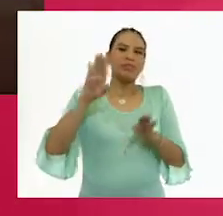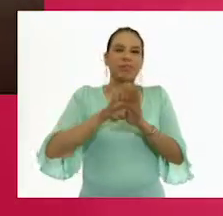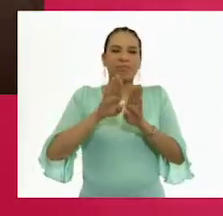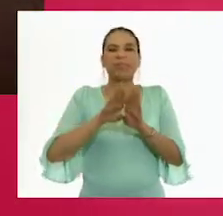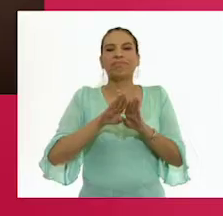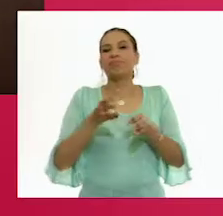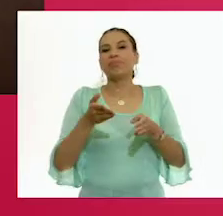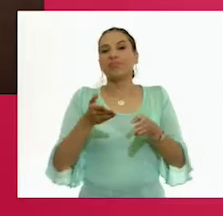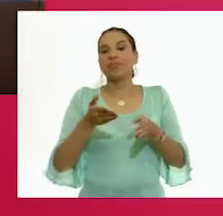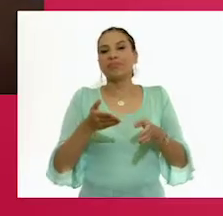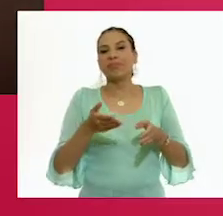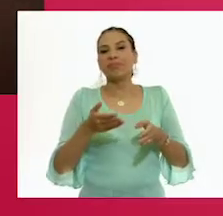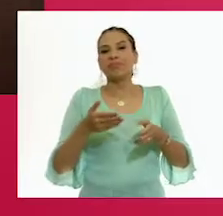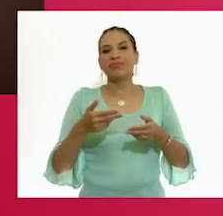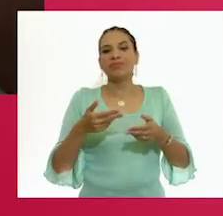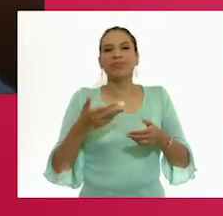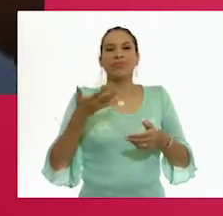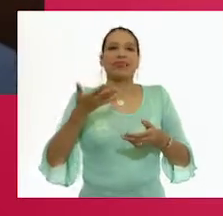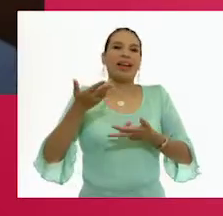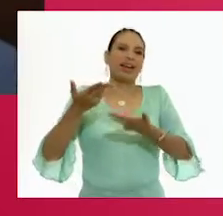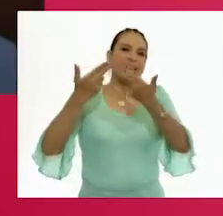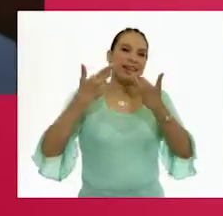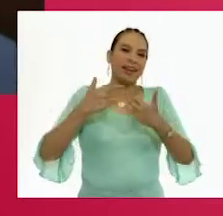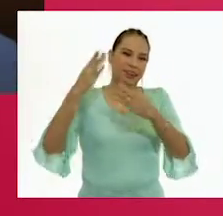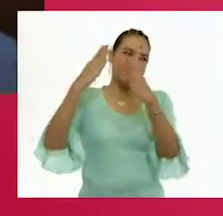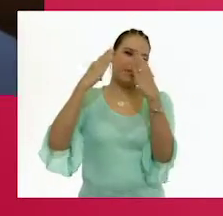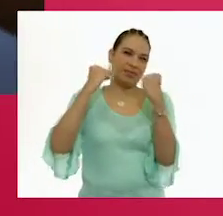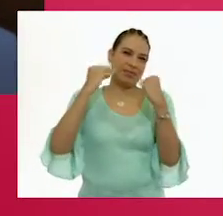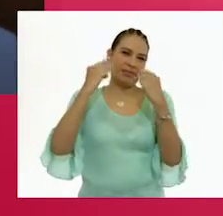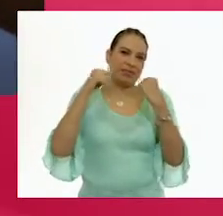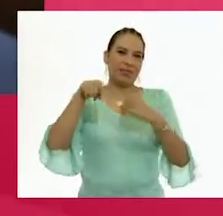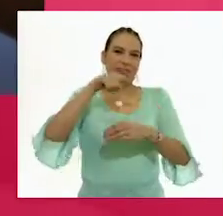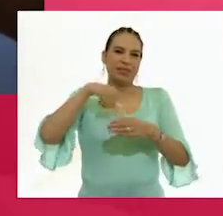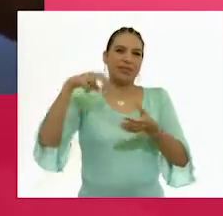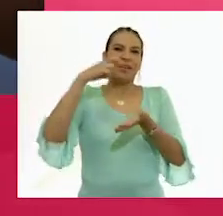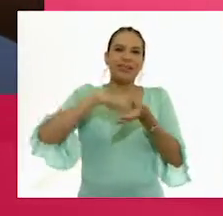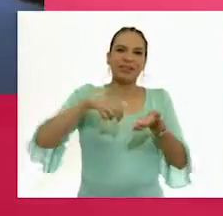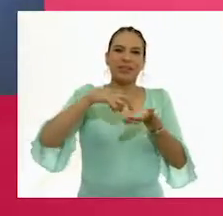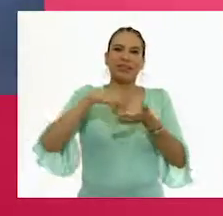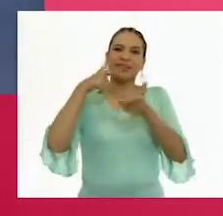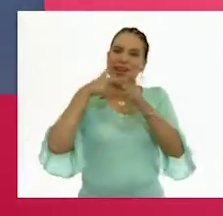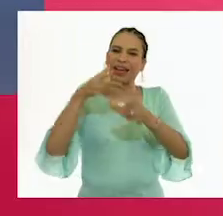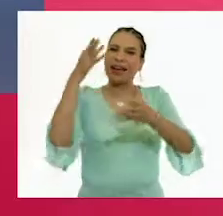pues traemos la escuela de ellos, lo que nos enseñaron, seguimos